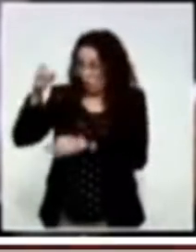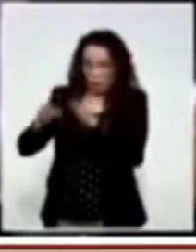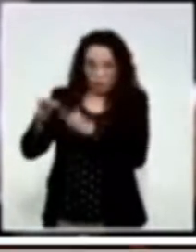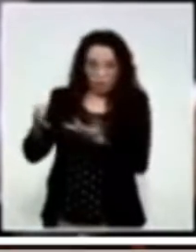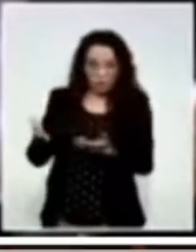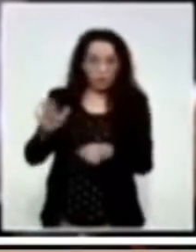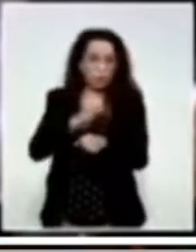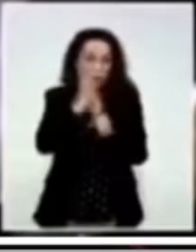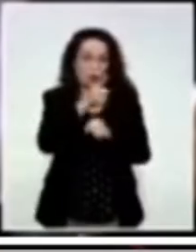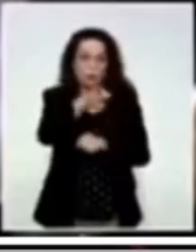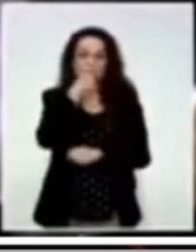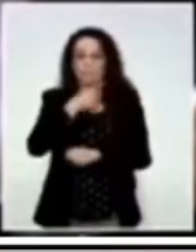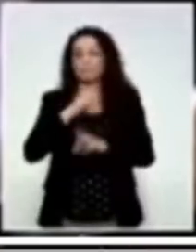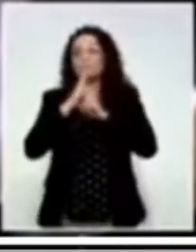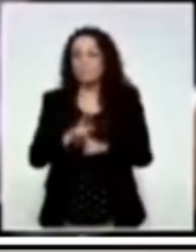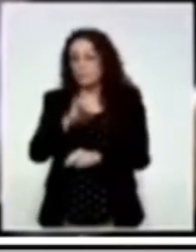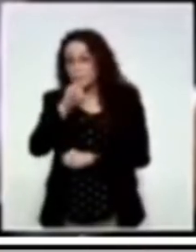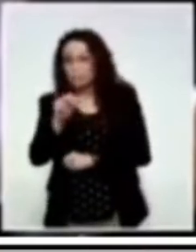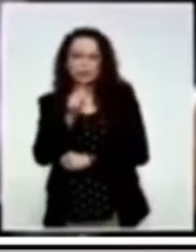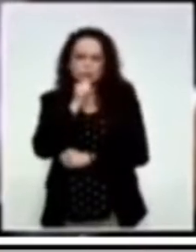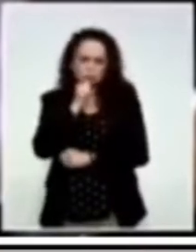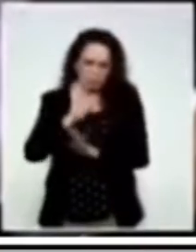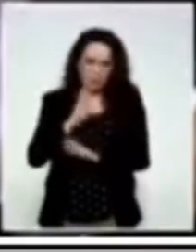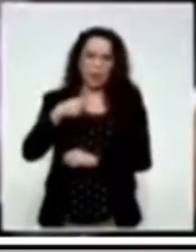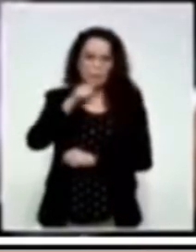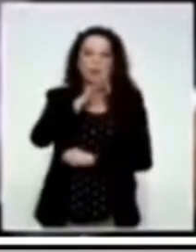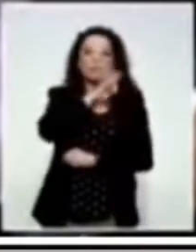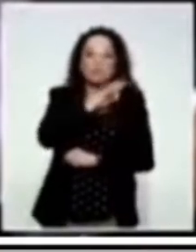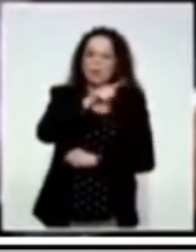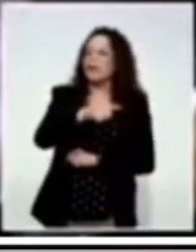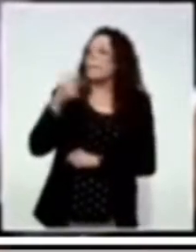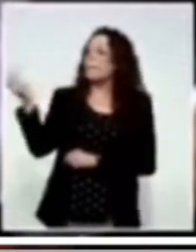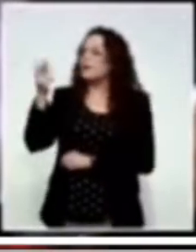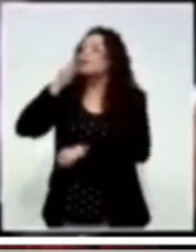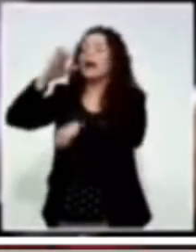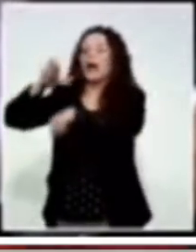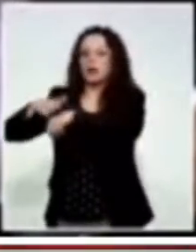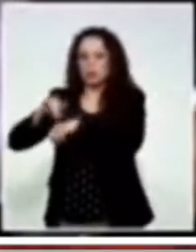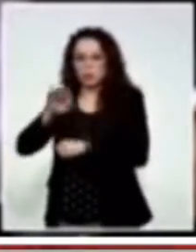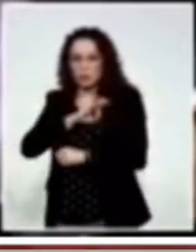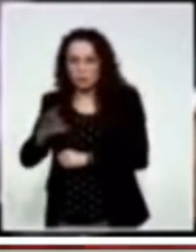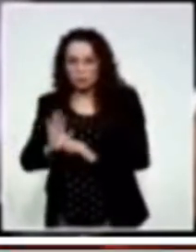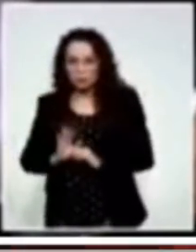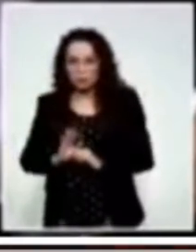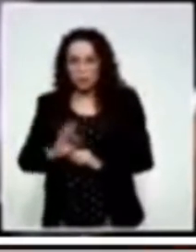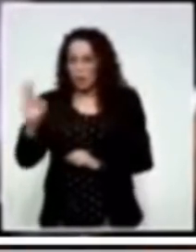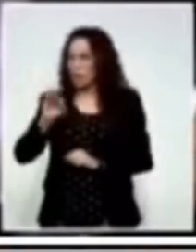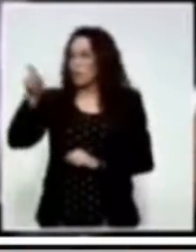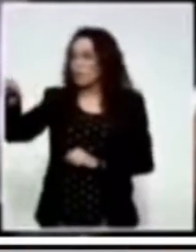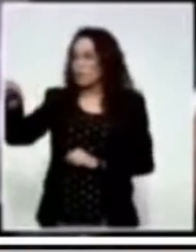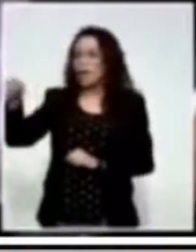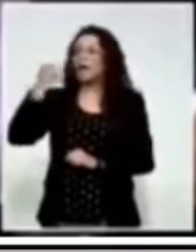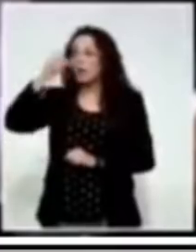si sí o si no, pero se le puede hacer llegar el mensaje, porque al final de cuentas, pues a lo mejor si él quiere decir que no se dio cuenta de lo que